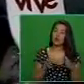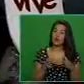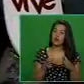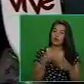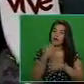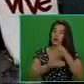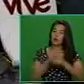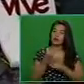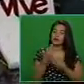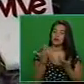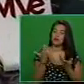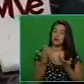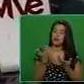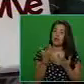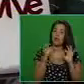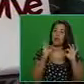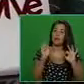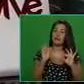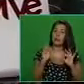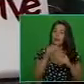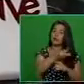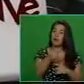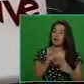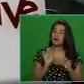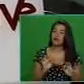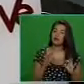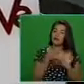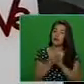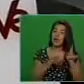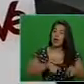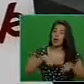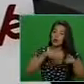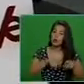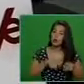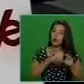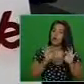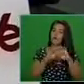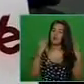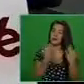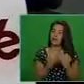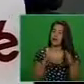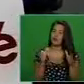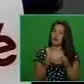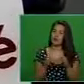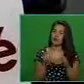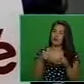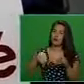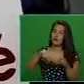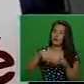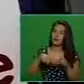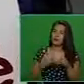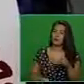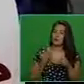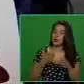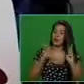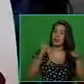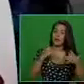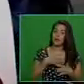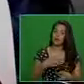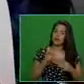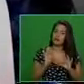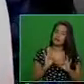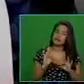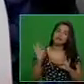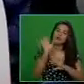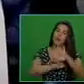llevar a cabo, de especializada de agricultura familiar. Un tema que ha sido bien innovador en América Latina, ¿y de